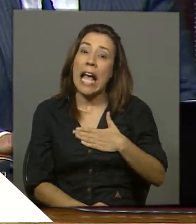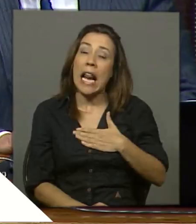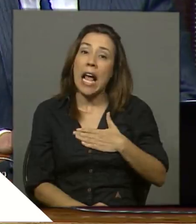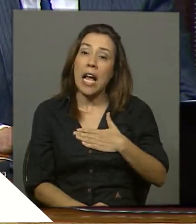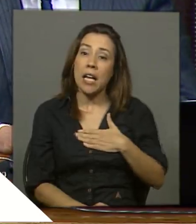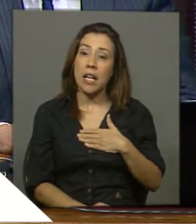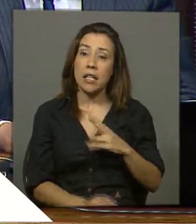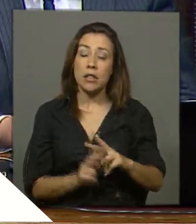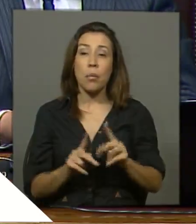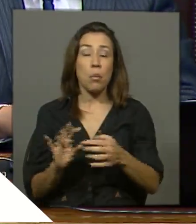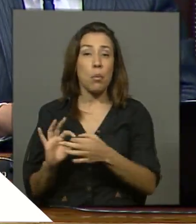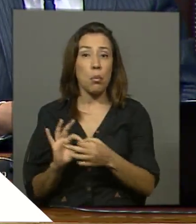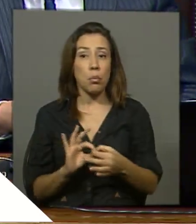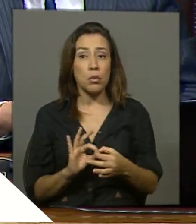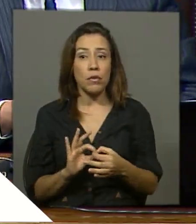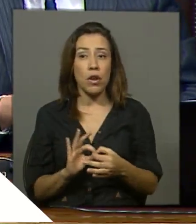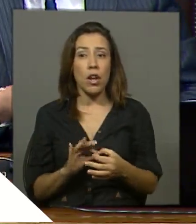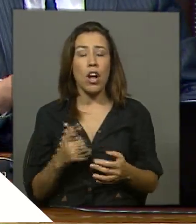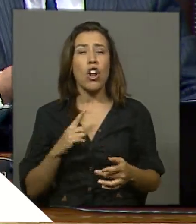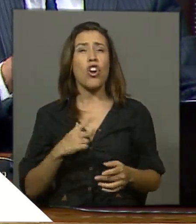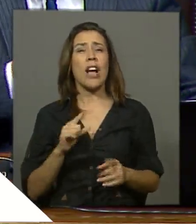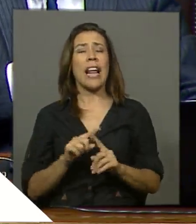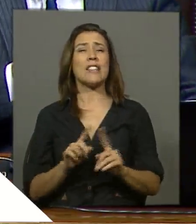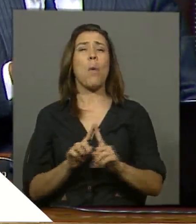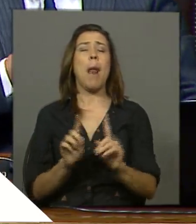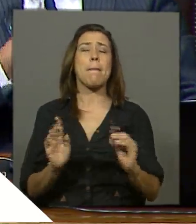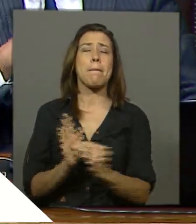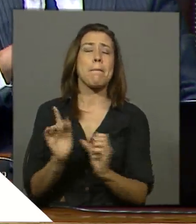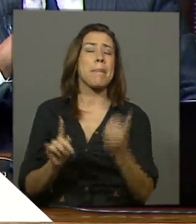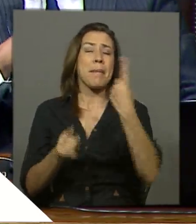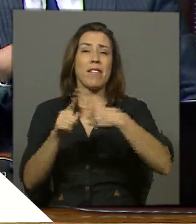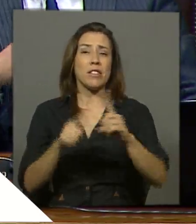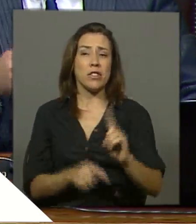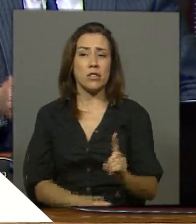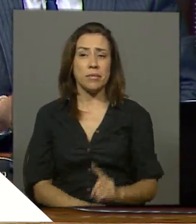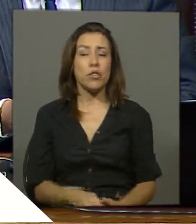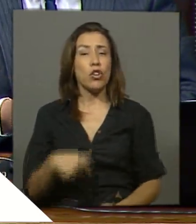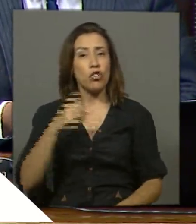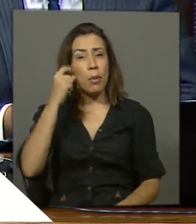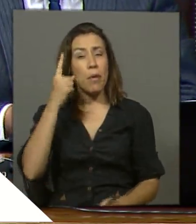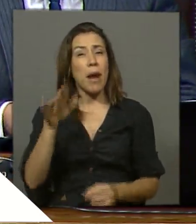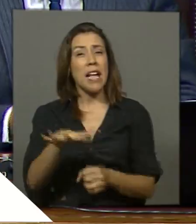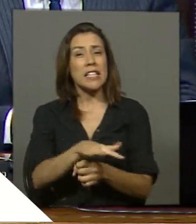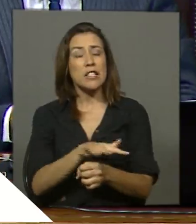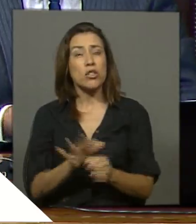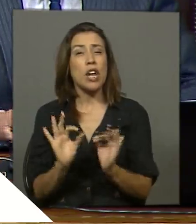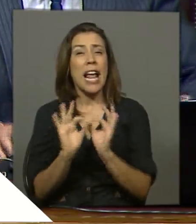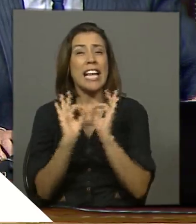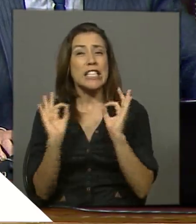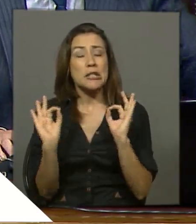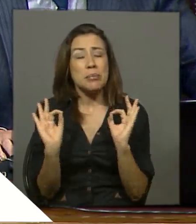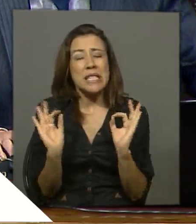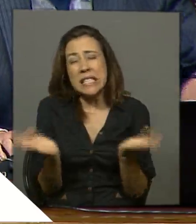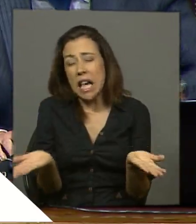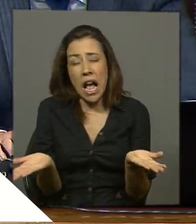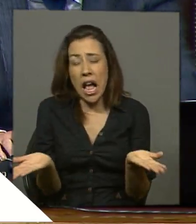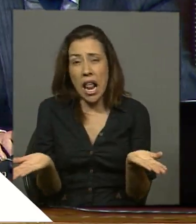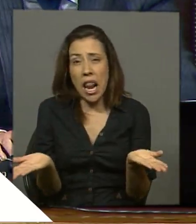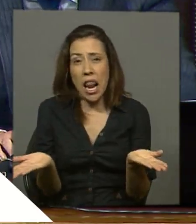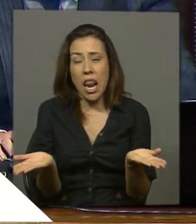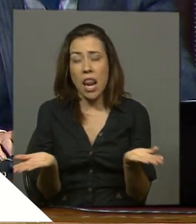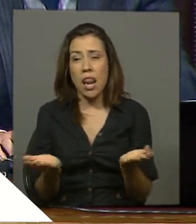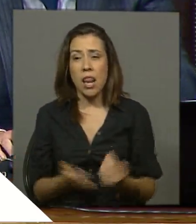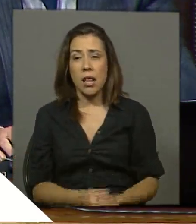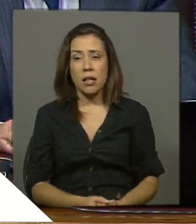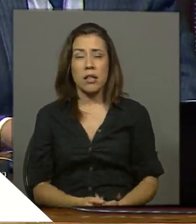y y y en consecuencia la idea no es sentar un precedente En esa dirección porque entendemos que es una situación particularmente especial de cara carácter